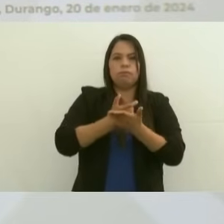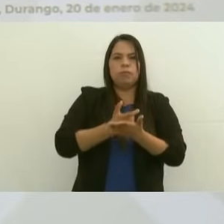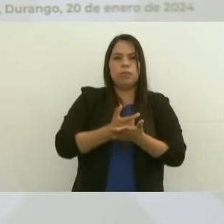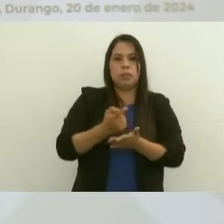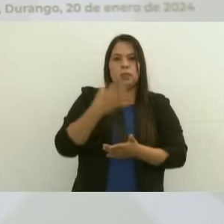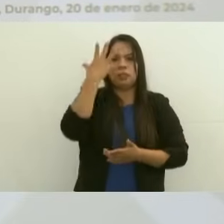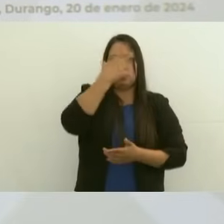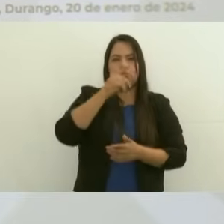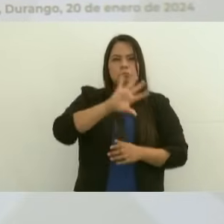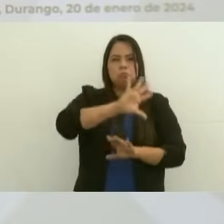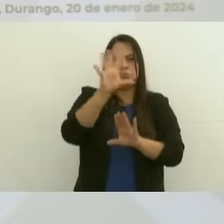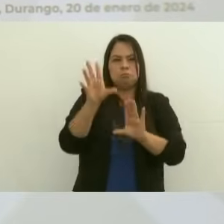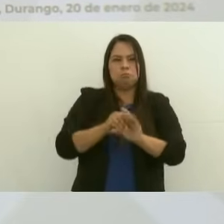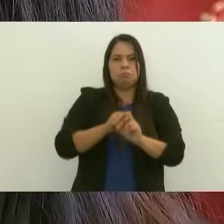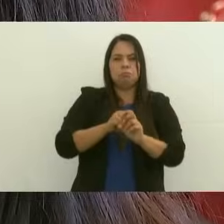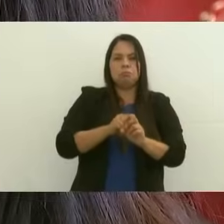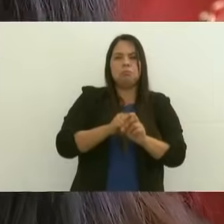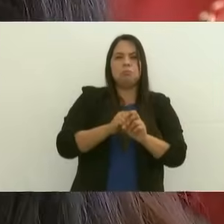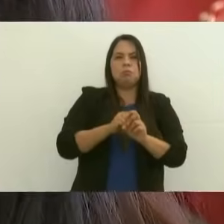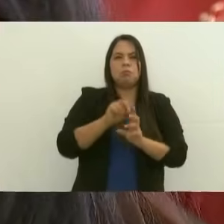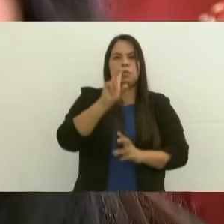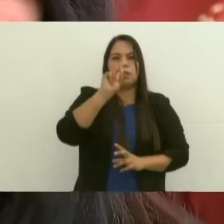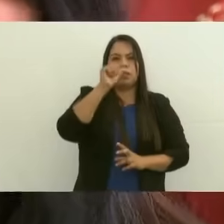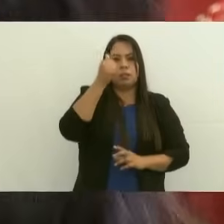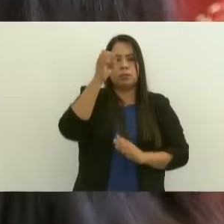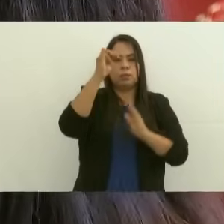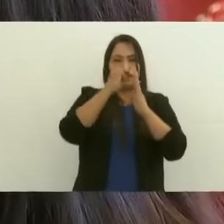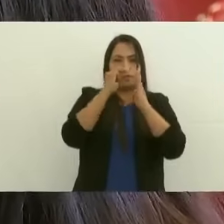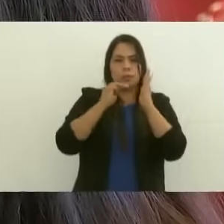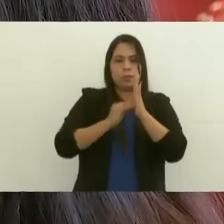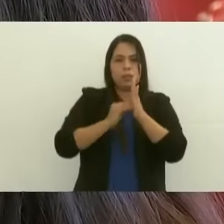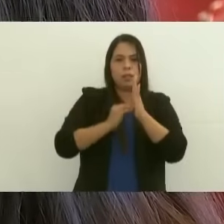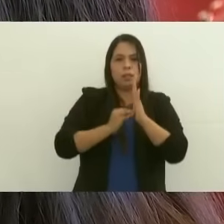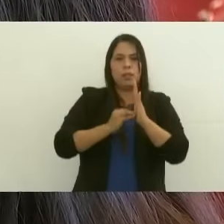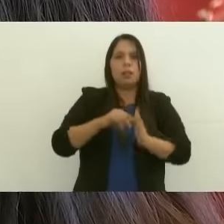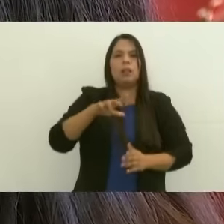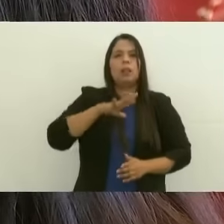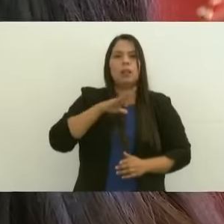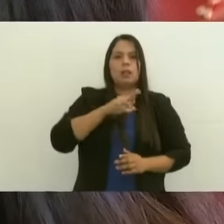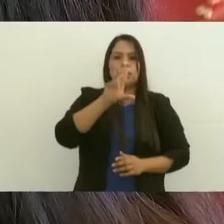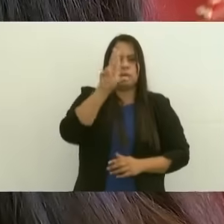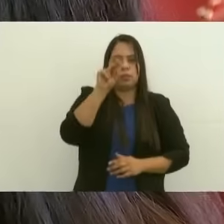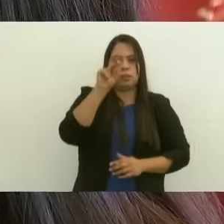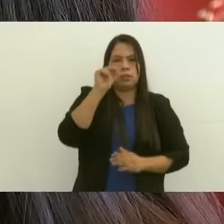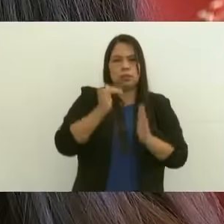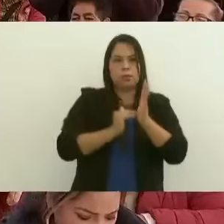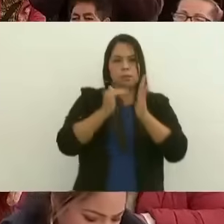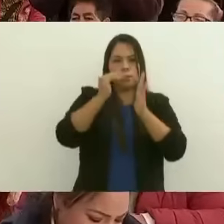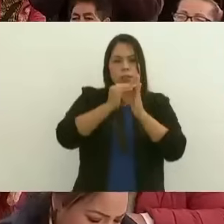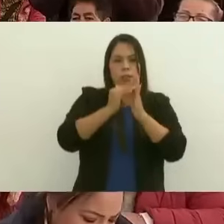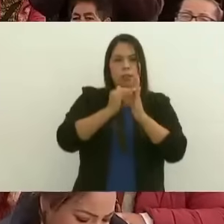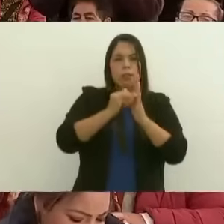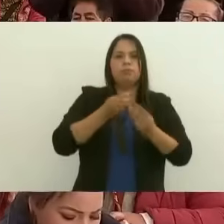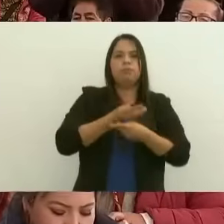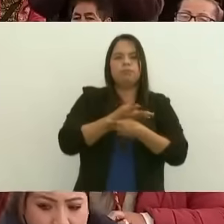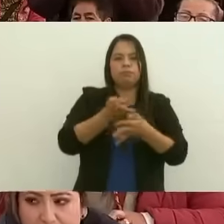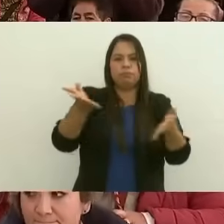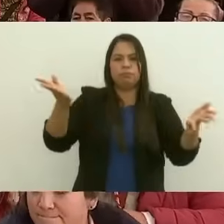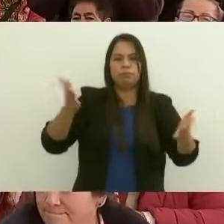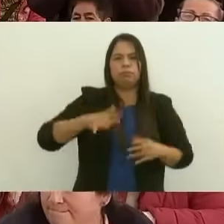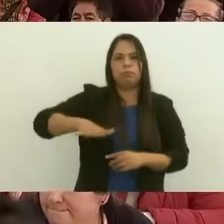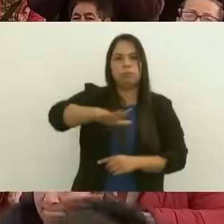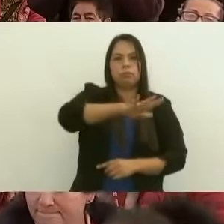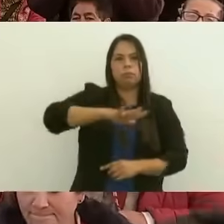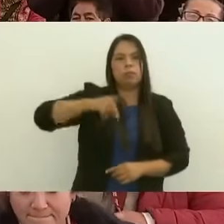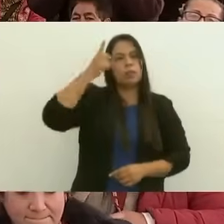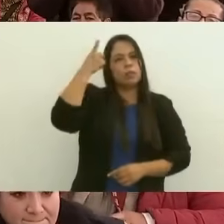de alrededor de 1.036 millones de pesos, de los cuales 81 millones de pesos se destinaron aquí en el